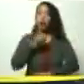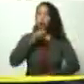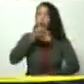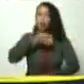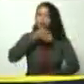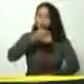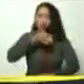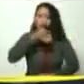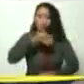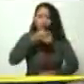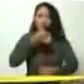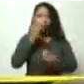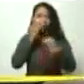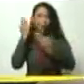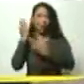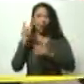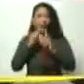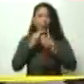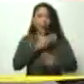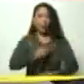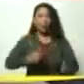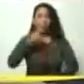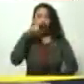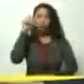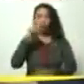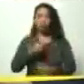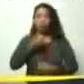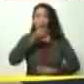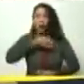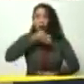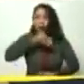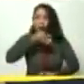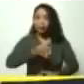más... Vamos a escuchar palabras del presidente Nicolás Maduro Moros.